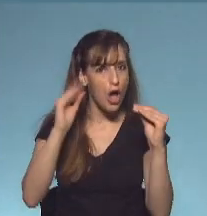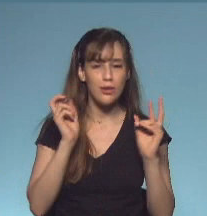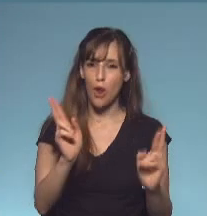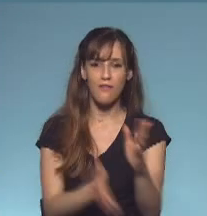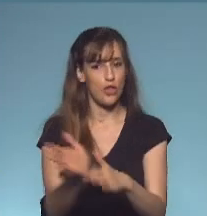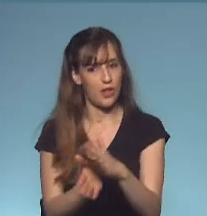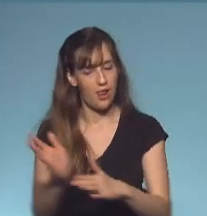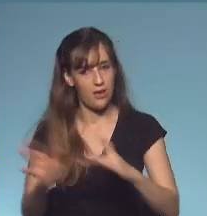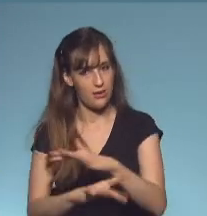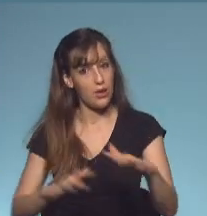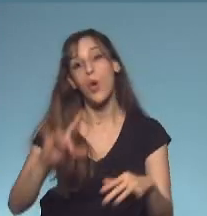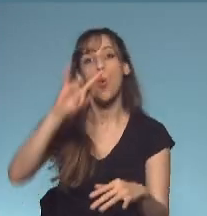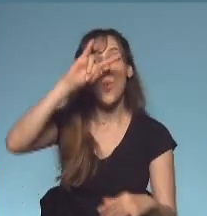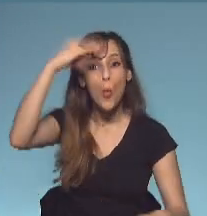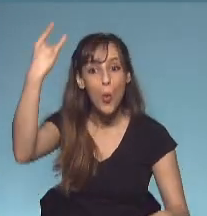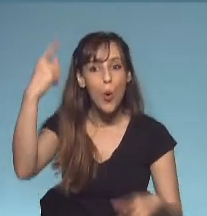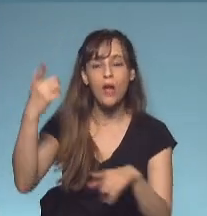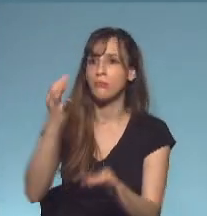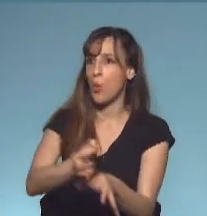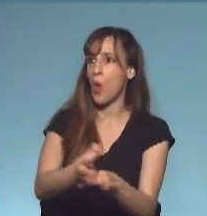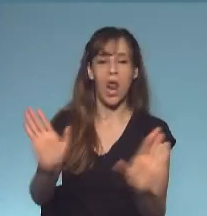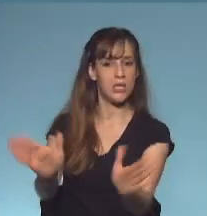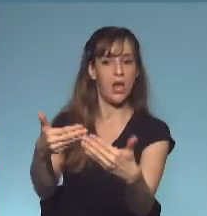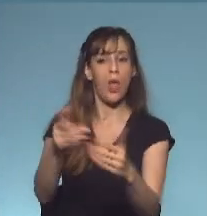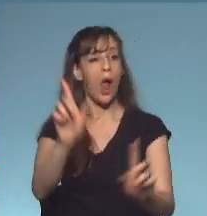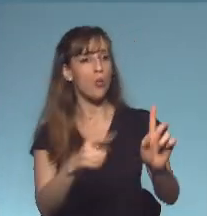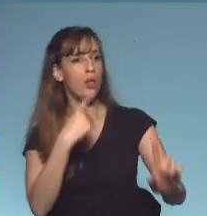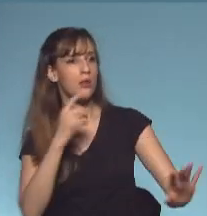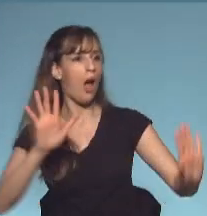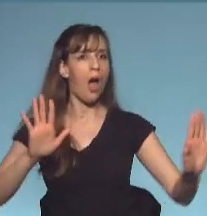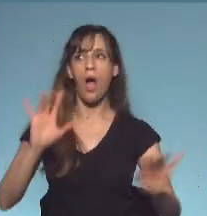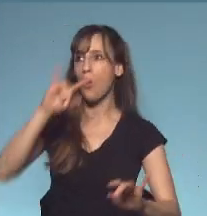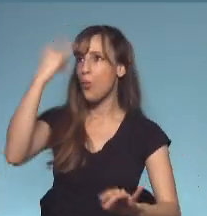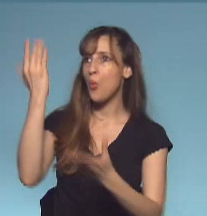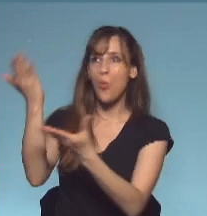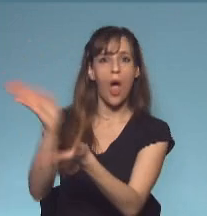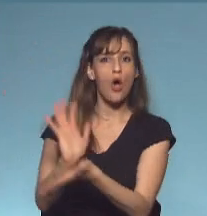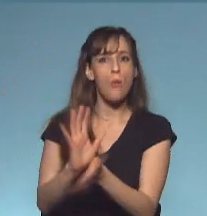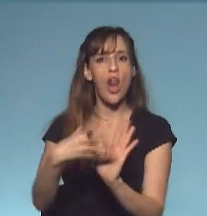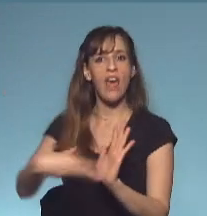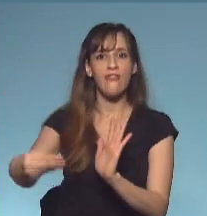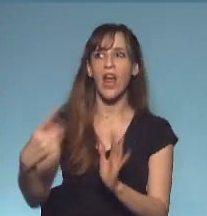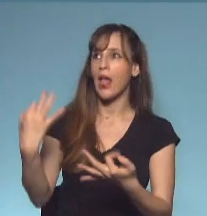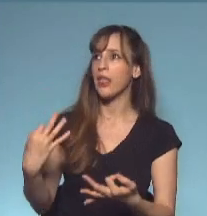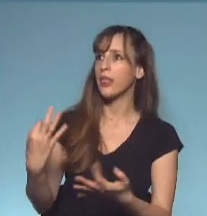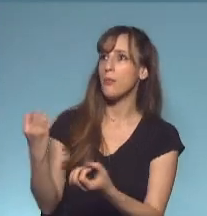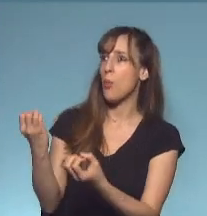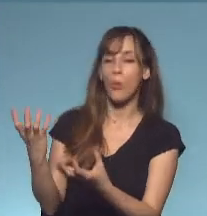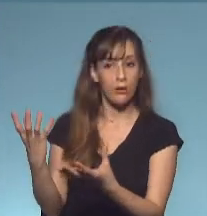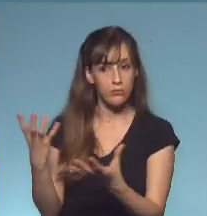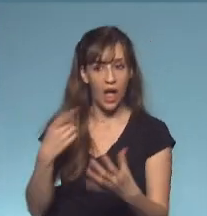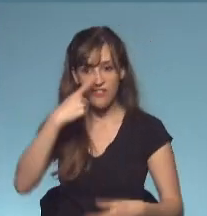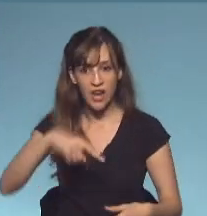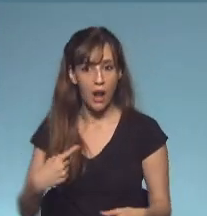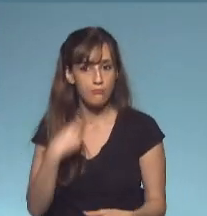escuelas. Uruguay, que era un ejemplo, algunos decían, de no tomar medidas, escuelas y